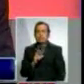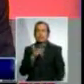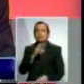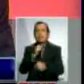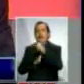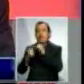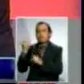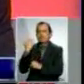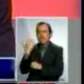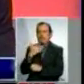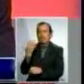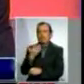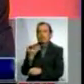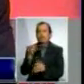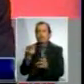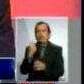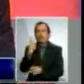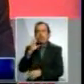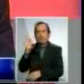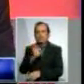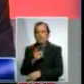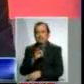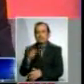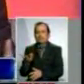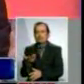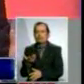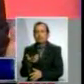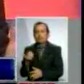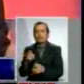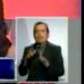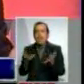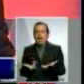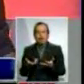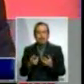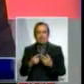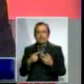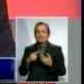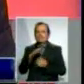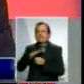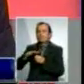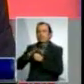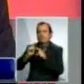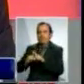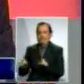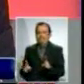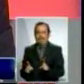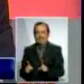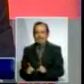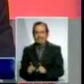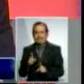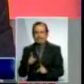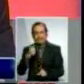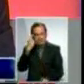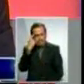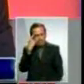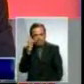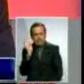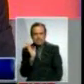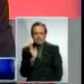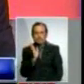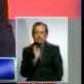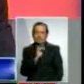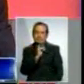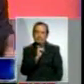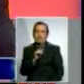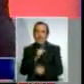para el escenario que hace temer eso sin duda sin